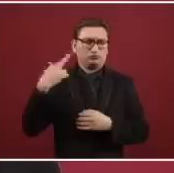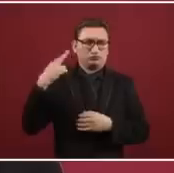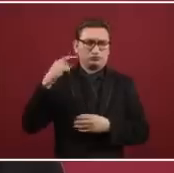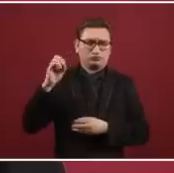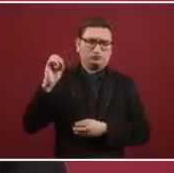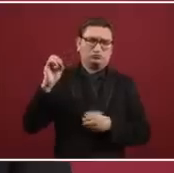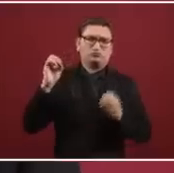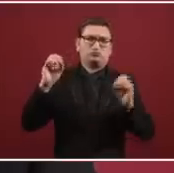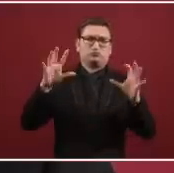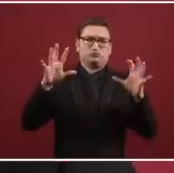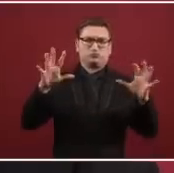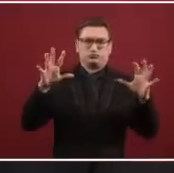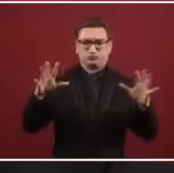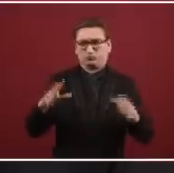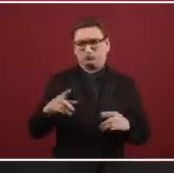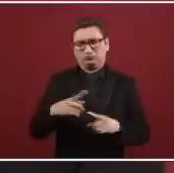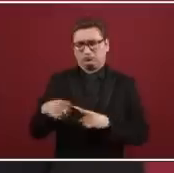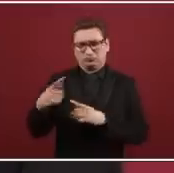No